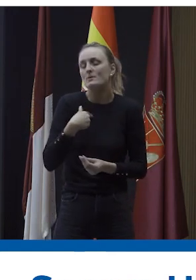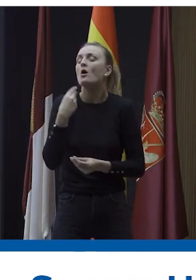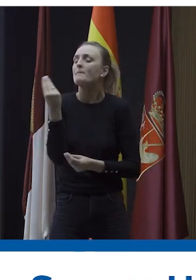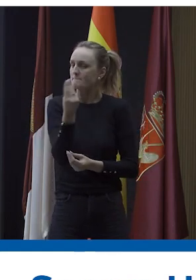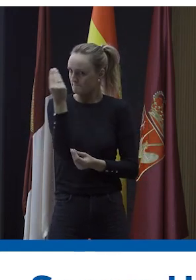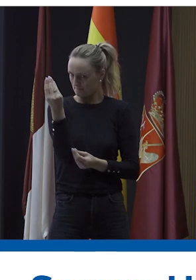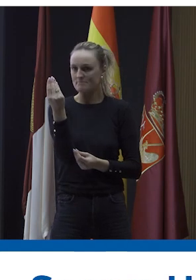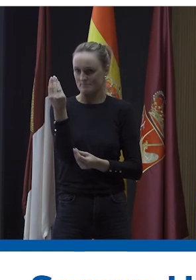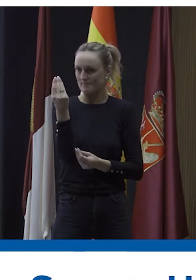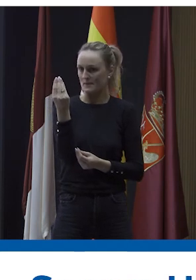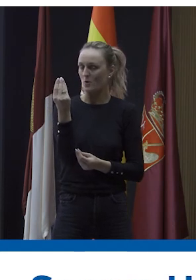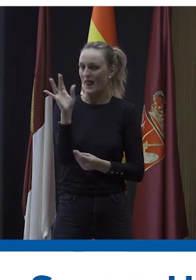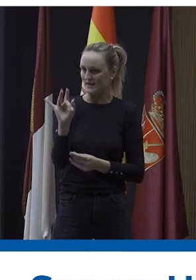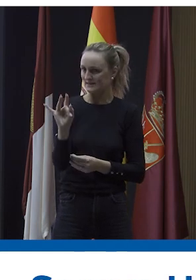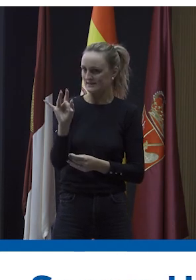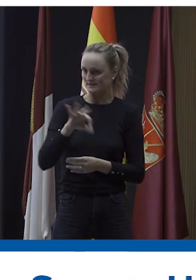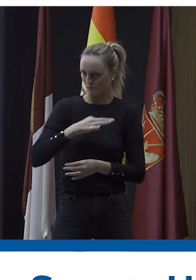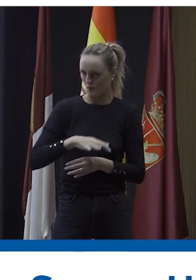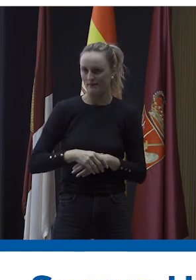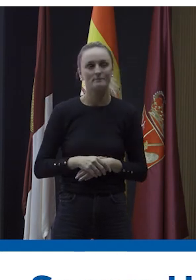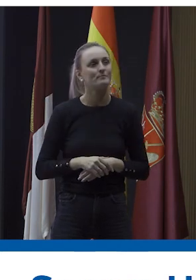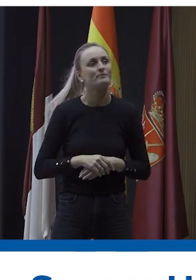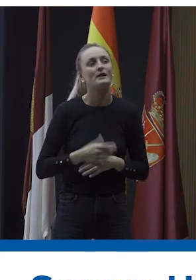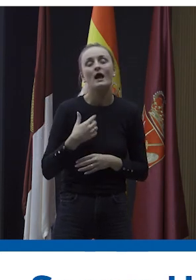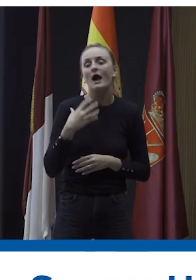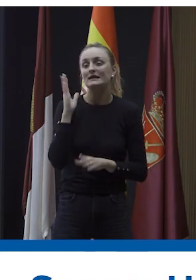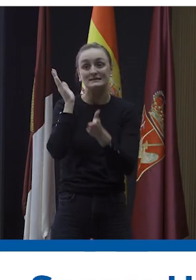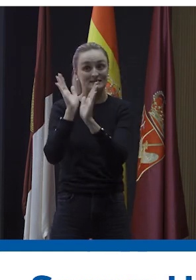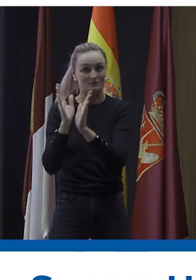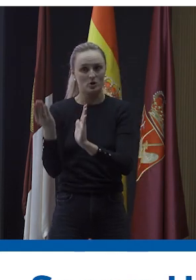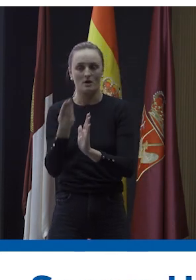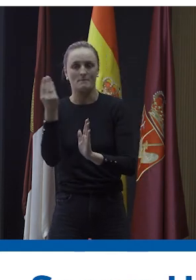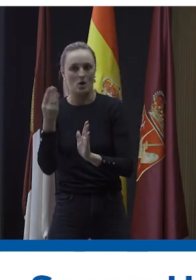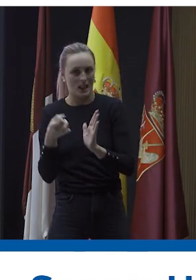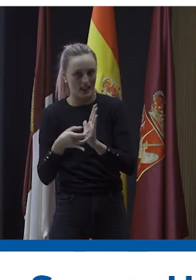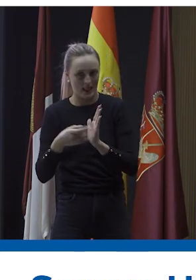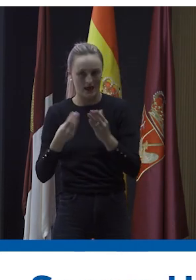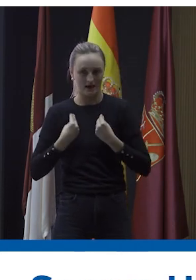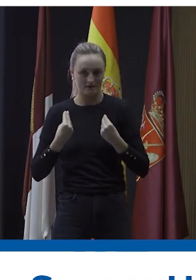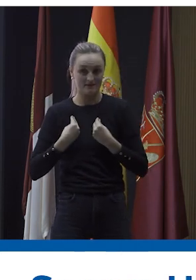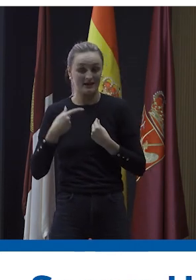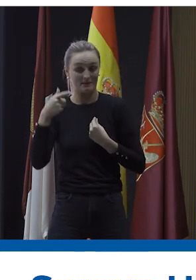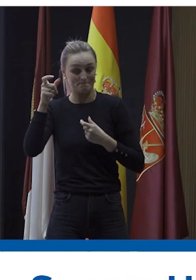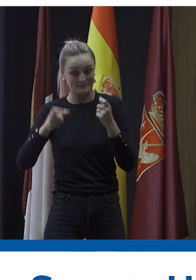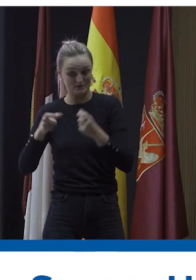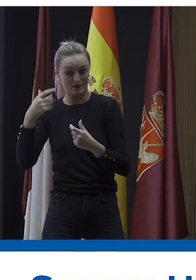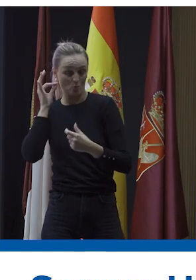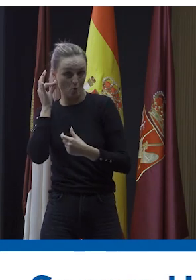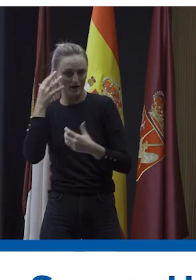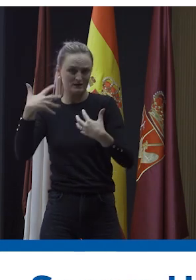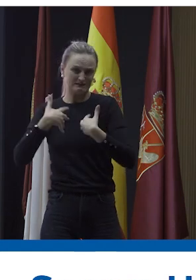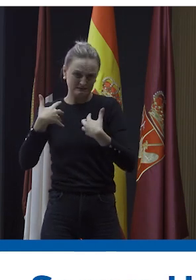bastante, y a día de hoy hay tratamientos que mejoran la calidad de vida de las mujeres que sufren estos síntomas,